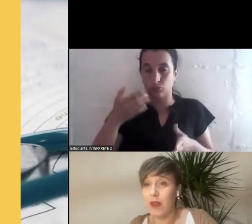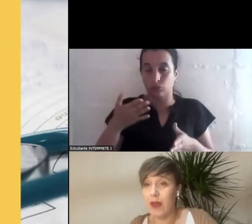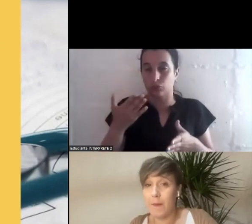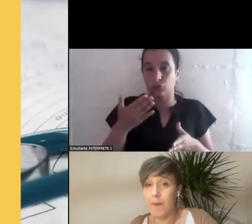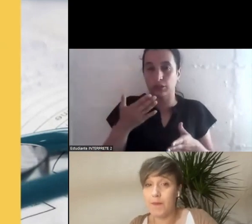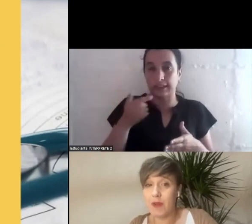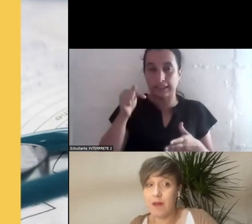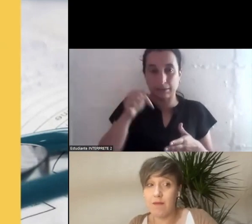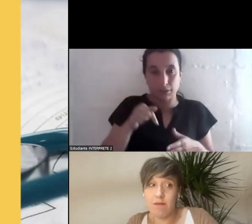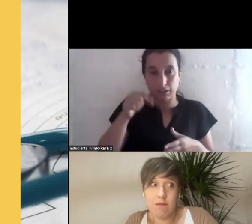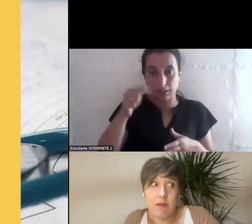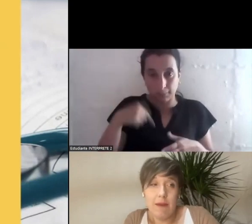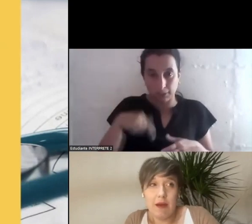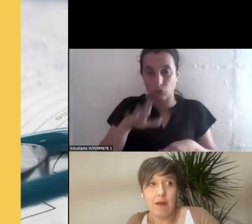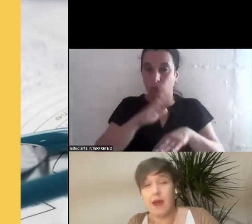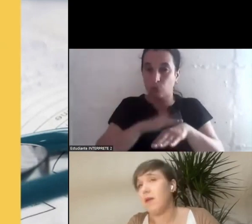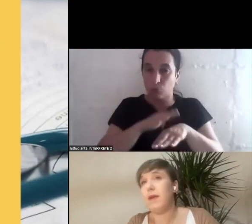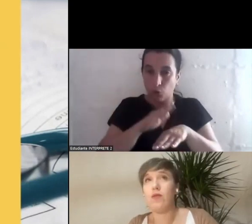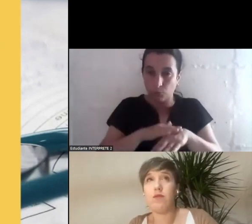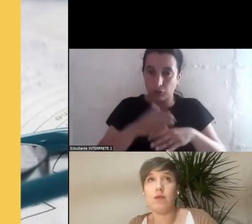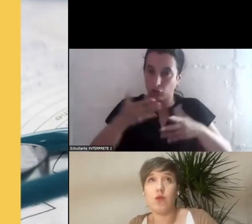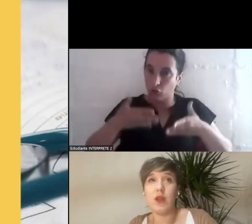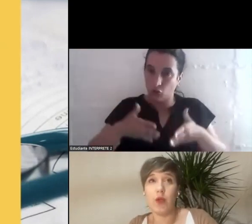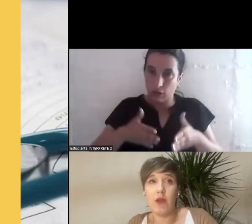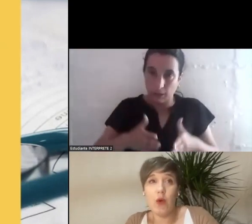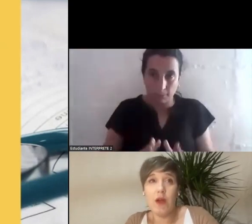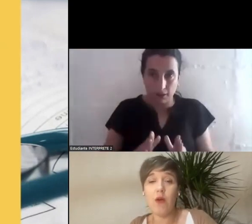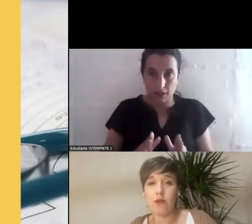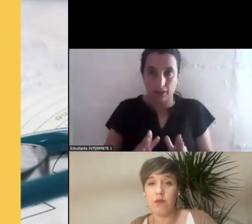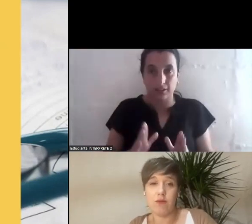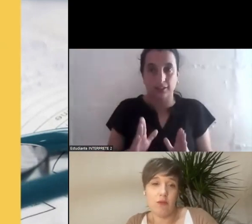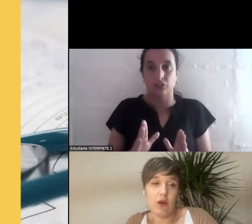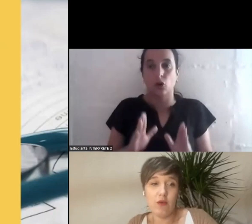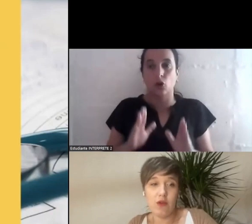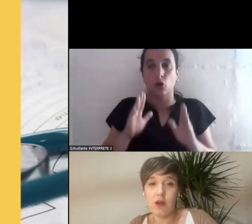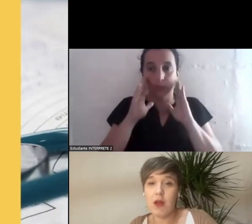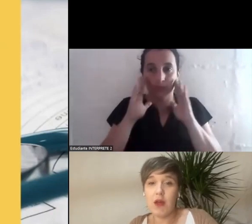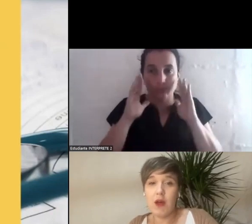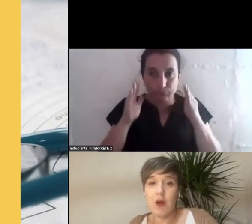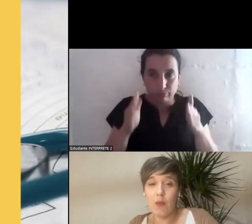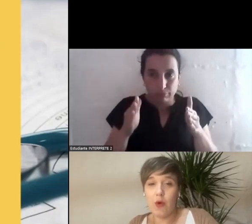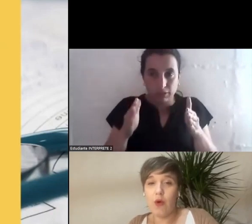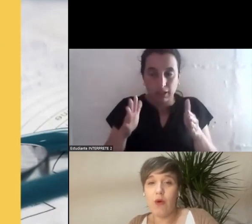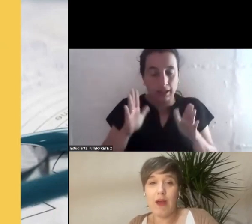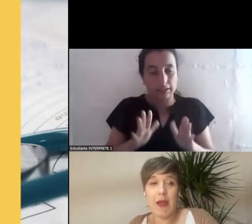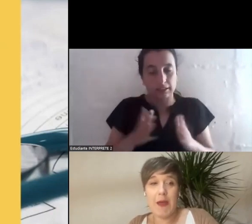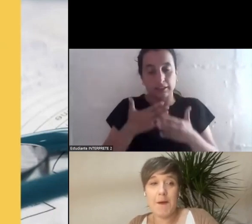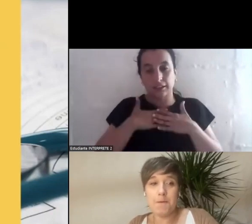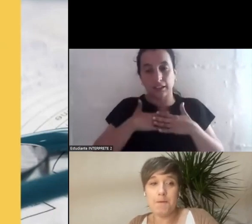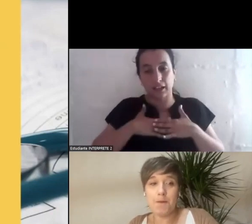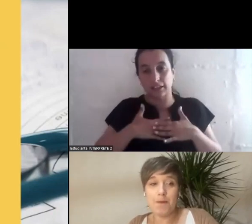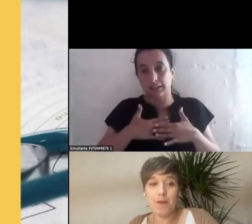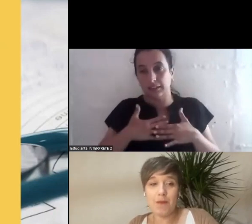pues deben vivir un tipo de duelo, bueno, pues un poco